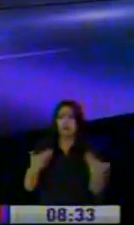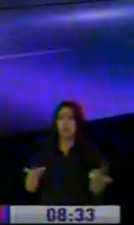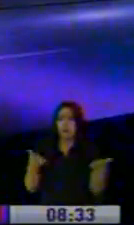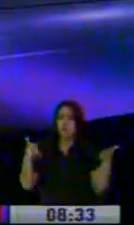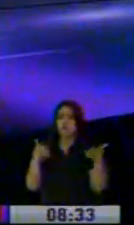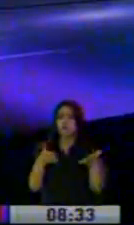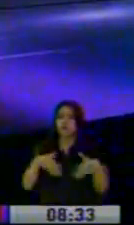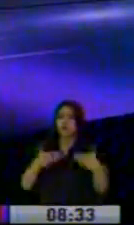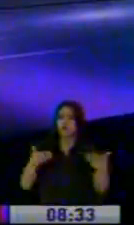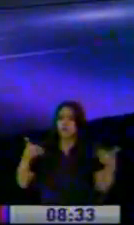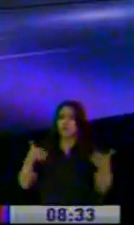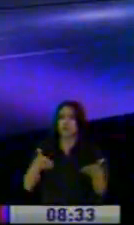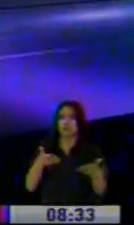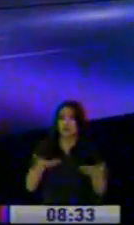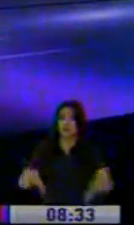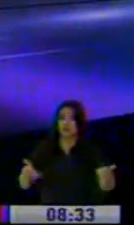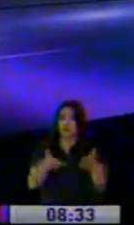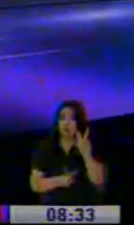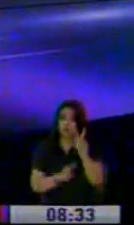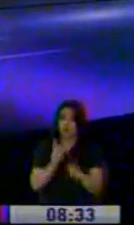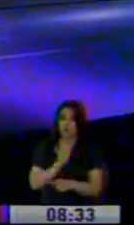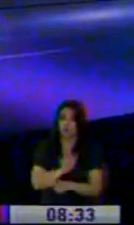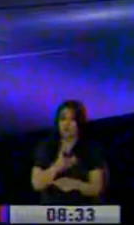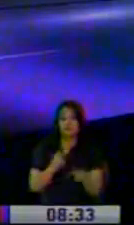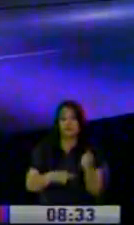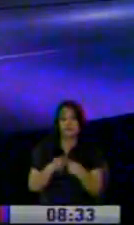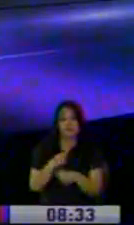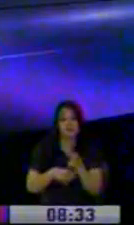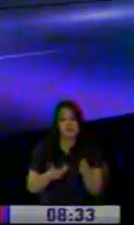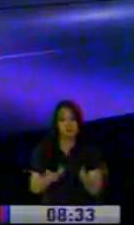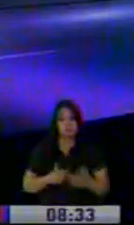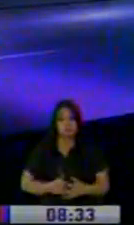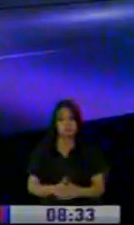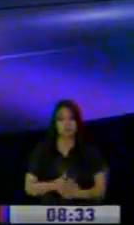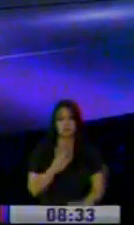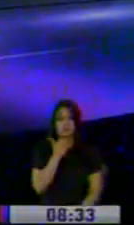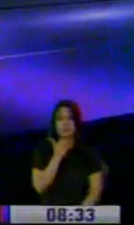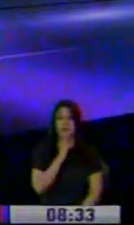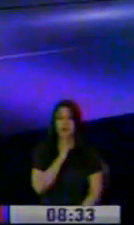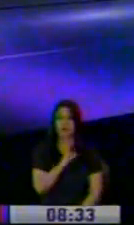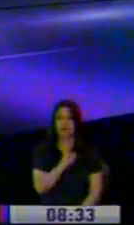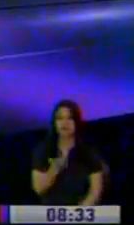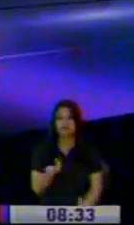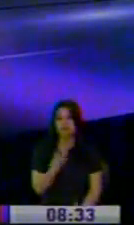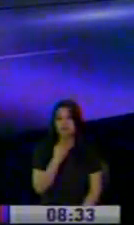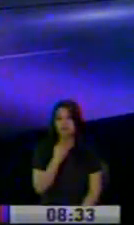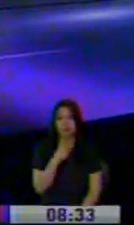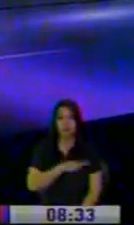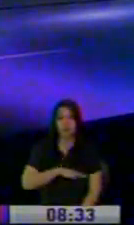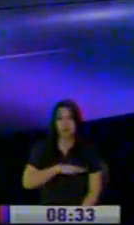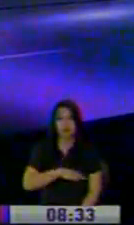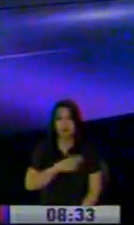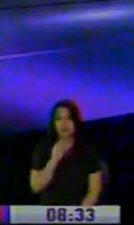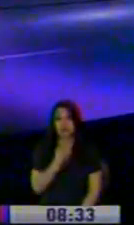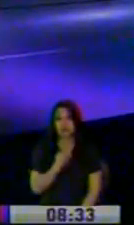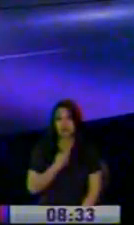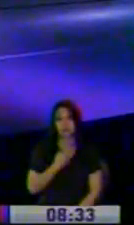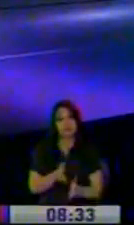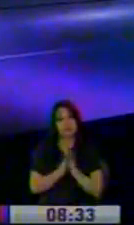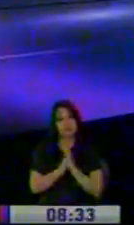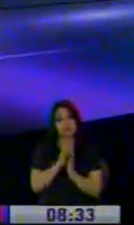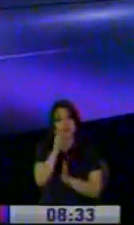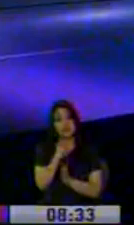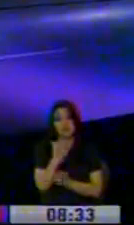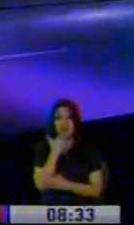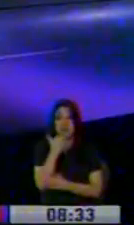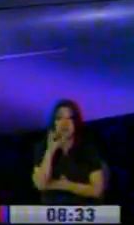les están tratando, no solamente los moradores, sino los comerciantes. Alguien tendrá que decirnos algo del municipio. Así que apelamos a alguna persona del